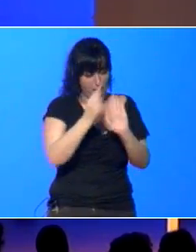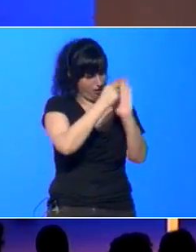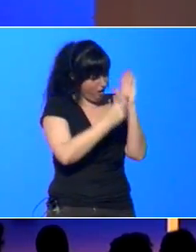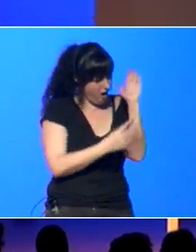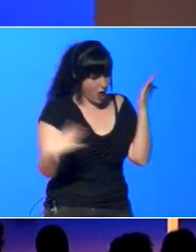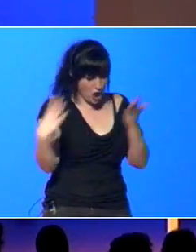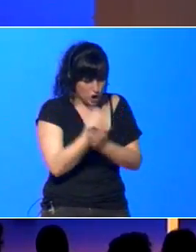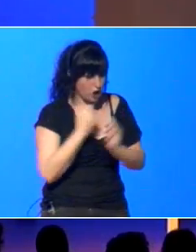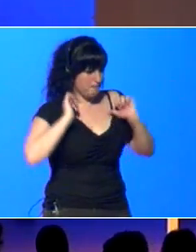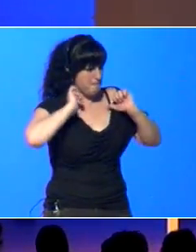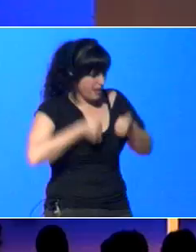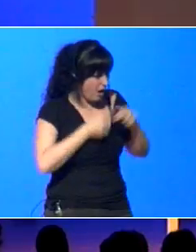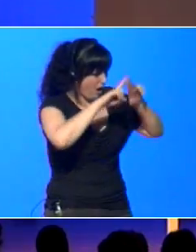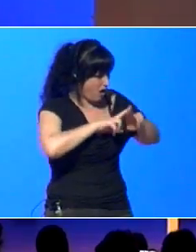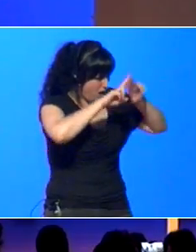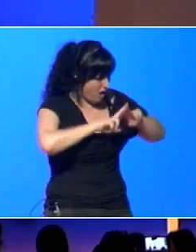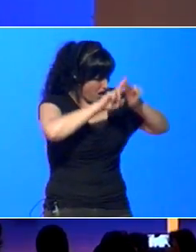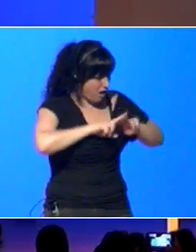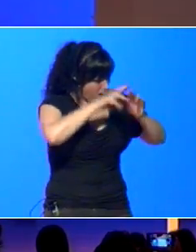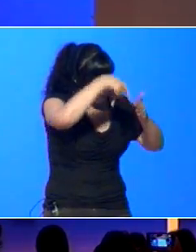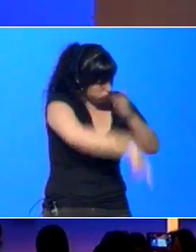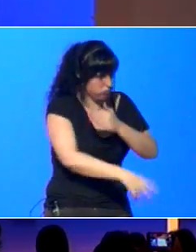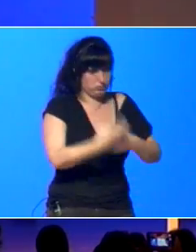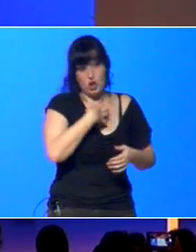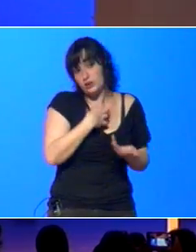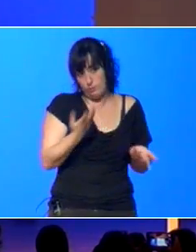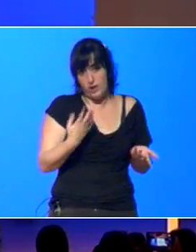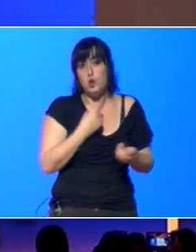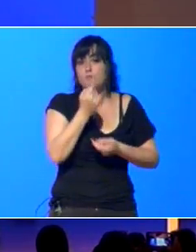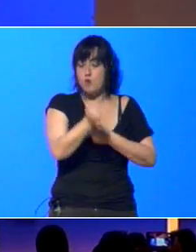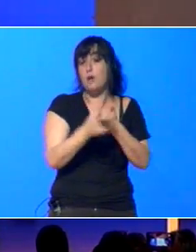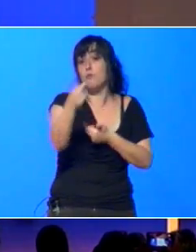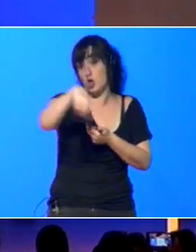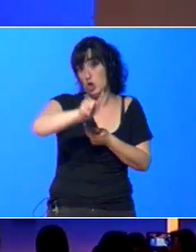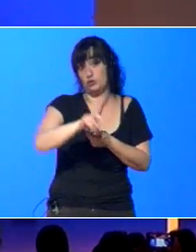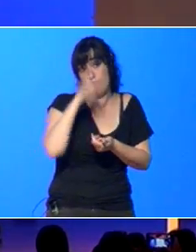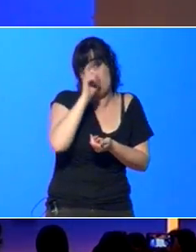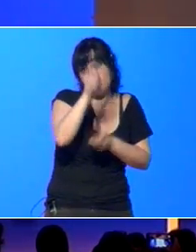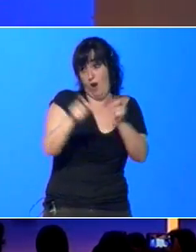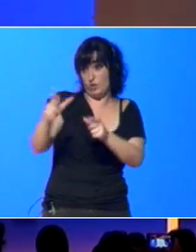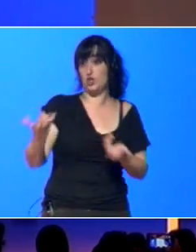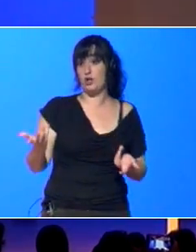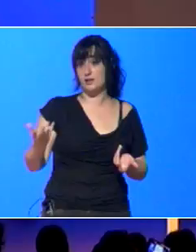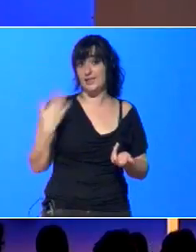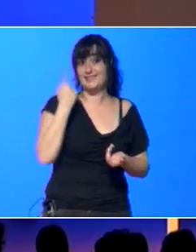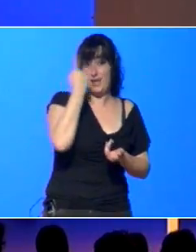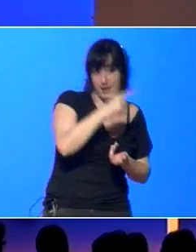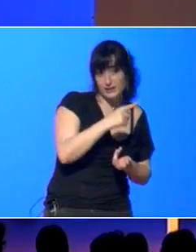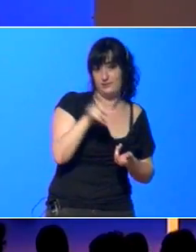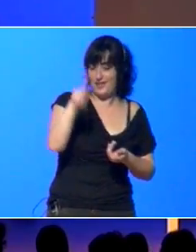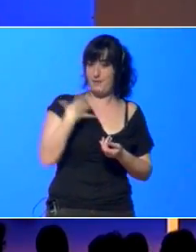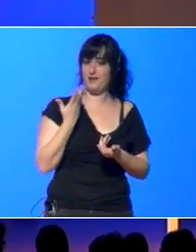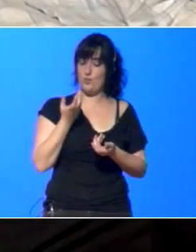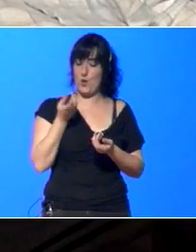las pautas que nos proporciona el diseño universal de aprendizaje. Pero alguna cosa, vosotros, profesores, que sabéis, y lo hacéis también y tenéis tanta creatividad, lo podéis